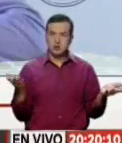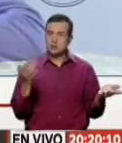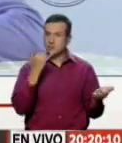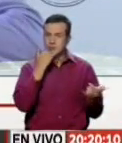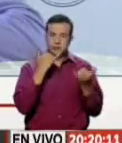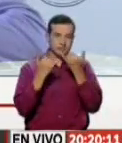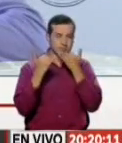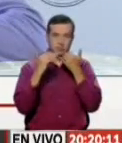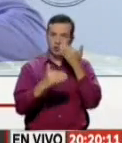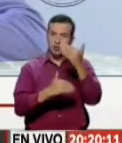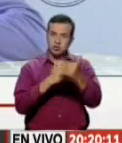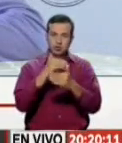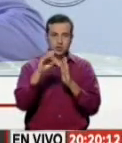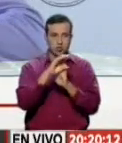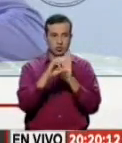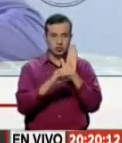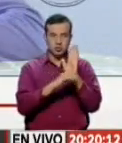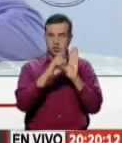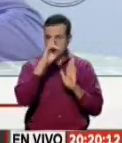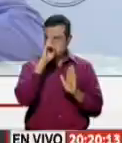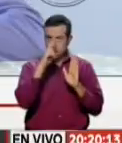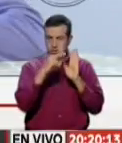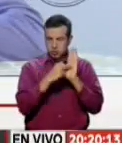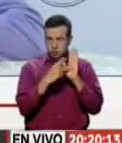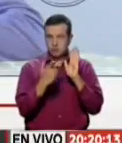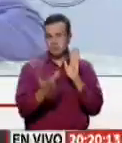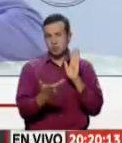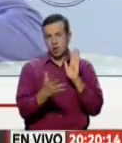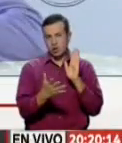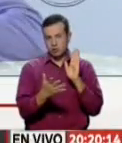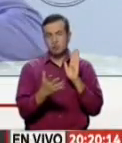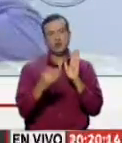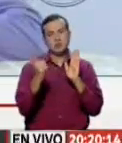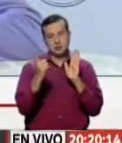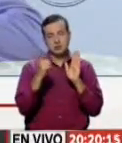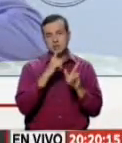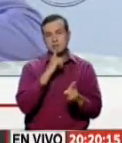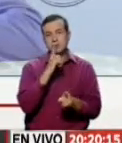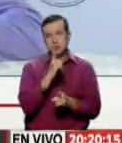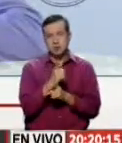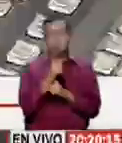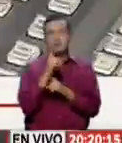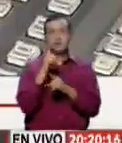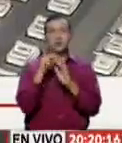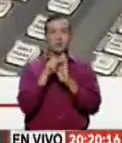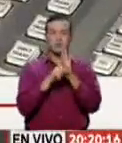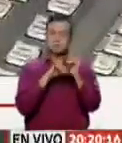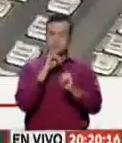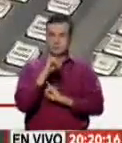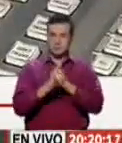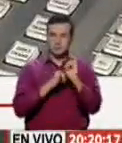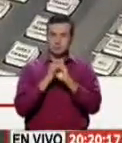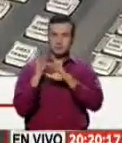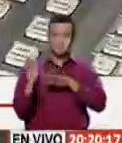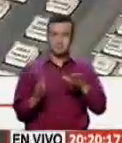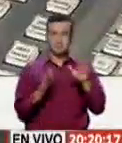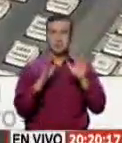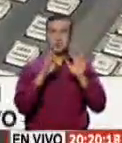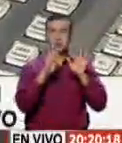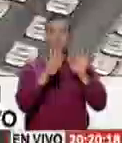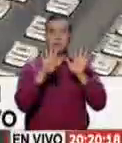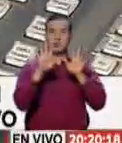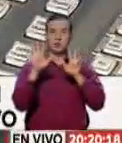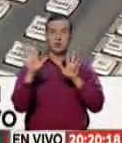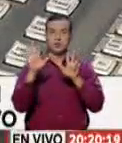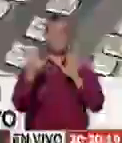violenta los procesos constitucionales internos y viola las, obviamente, tratados internacionales. También se deroga el artículo 98 que